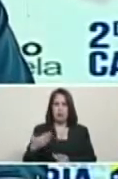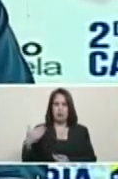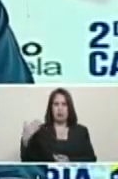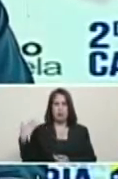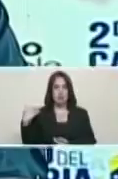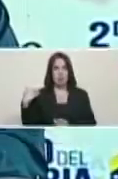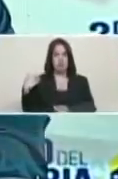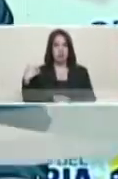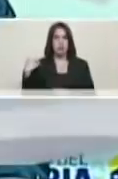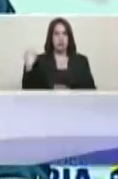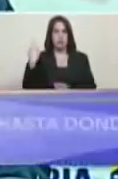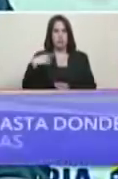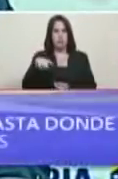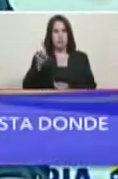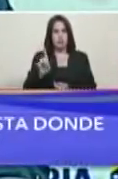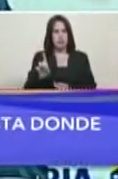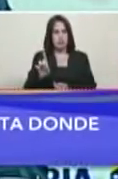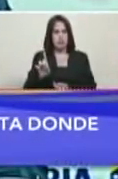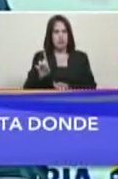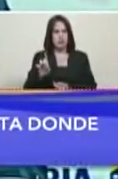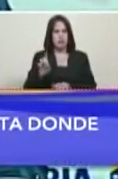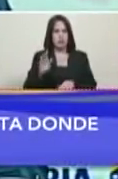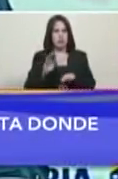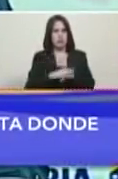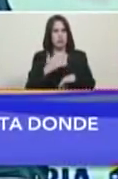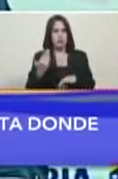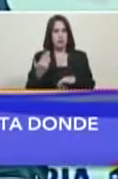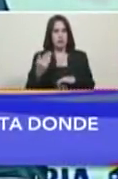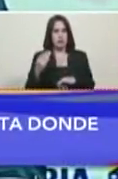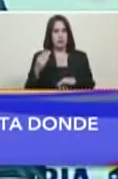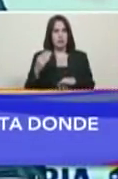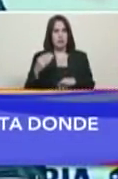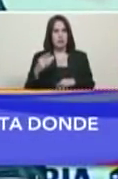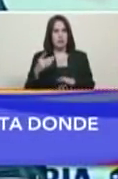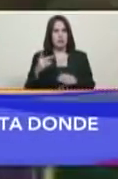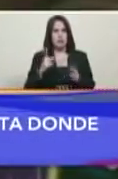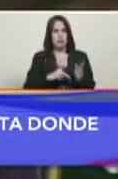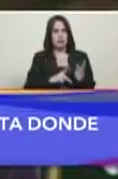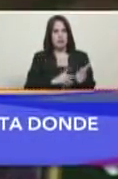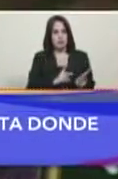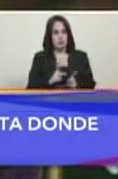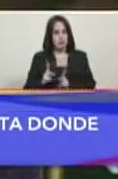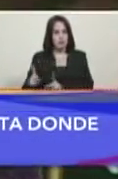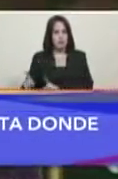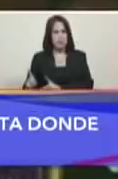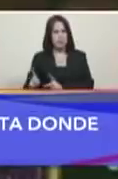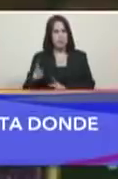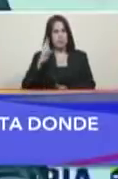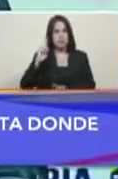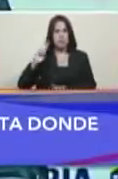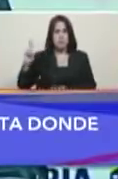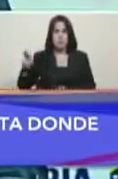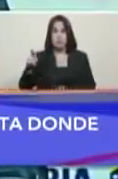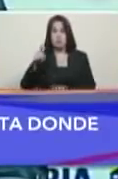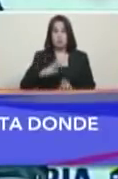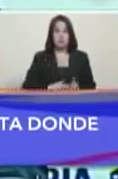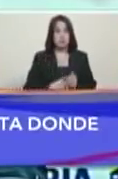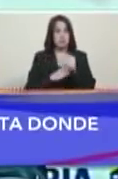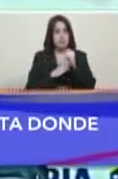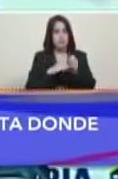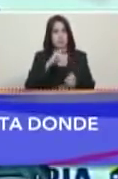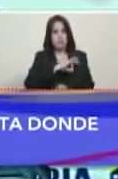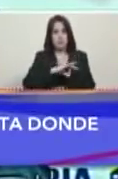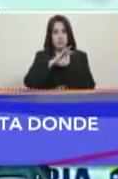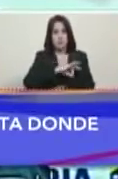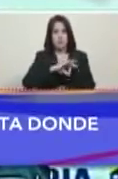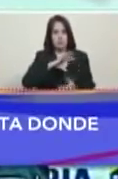era la única que nos... Porque Israel tenía un programa de radio, ahí lo conocimos. Líder social... aquí en la parroquia El